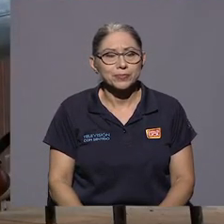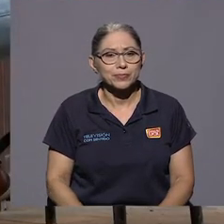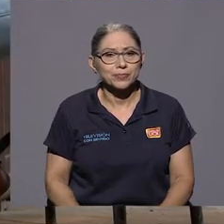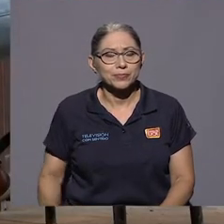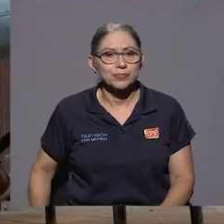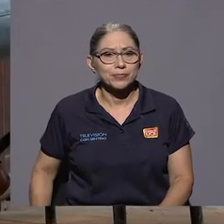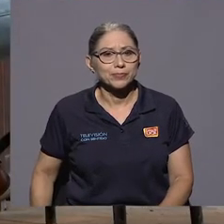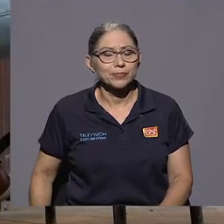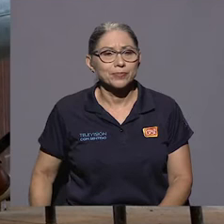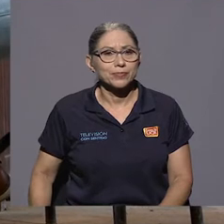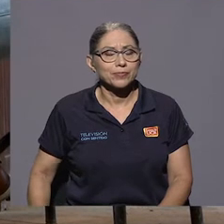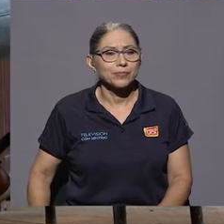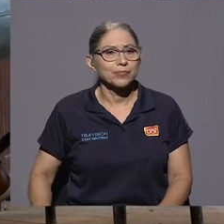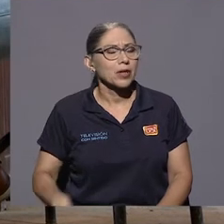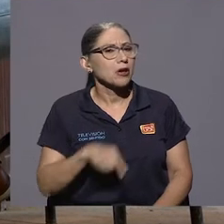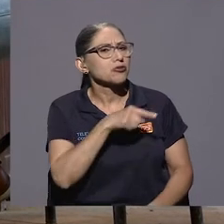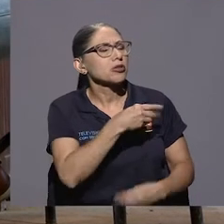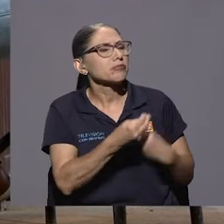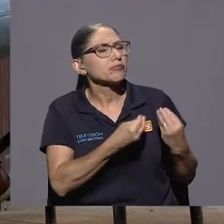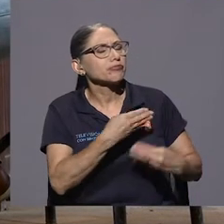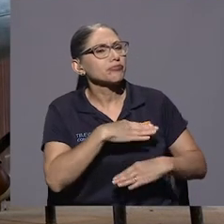¿Deja amigos la televisión?